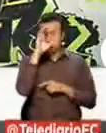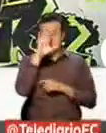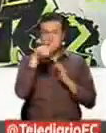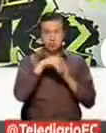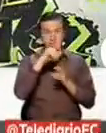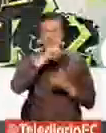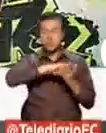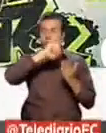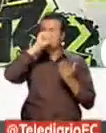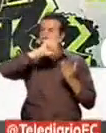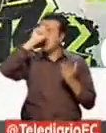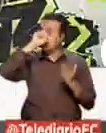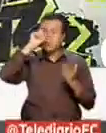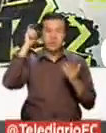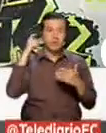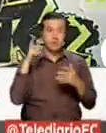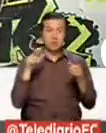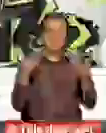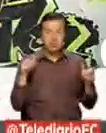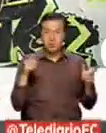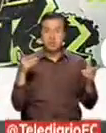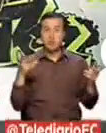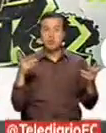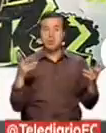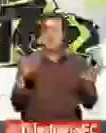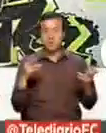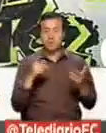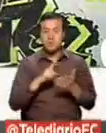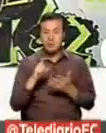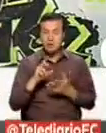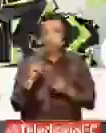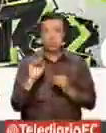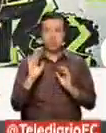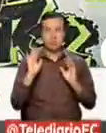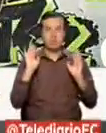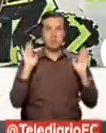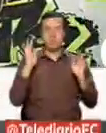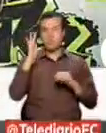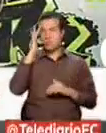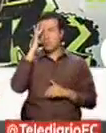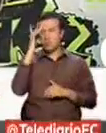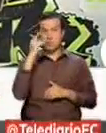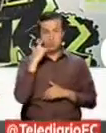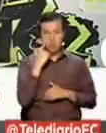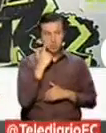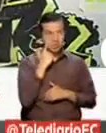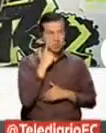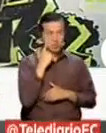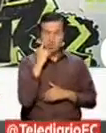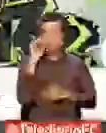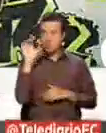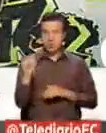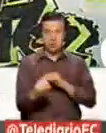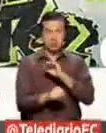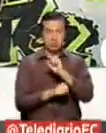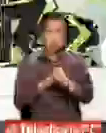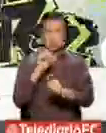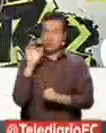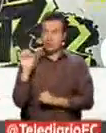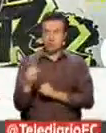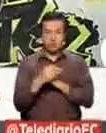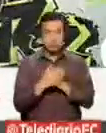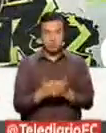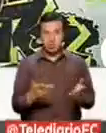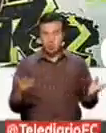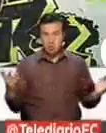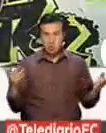writers, entonces ya nadie, comenzamos ya a dejar de pintar porque nos estaban, o sea, cogiendo con, o